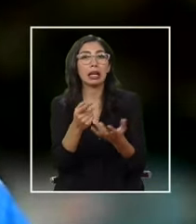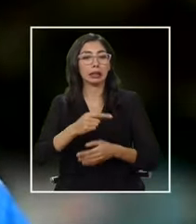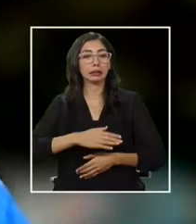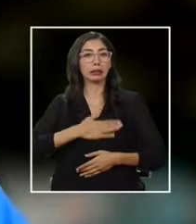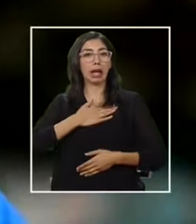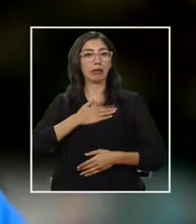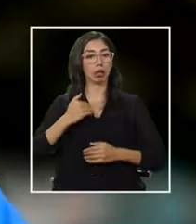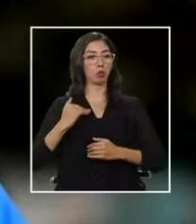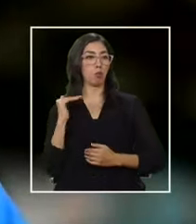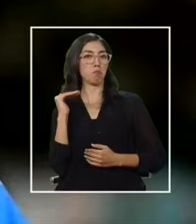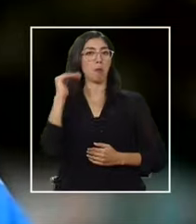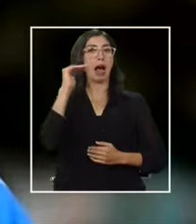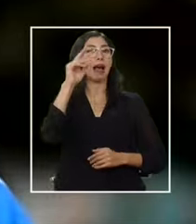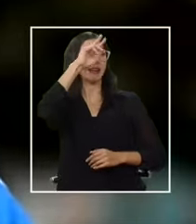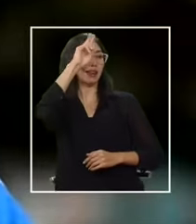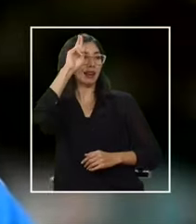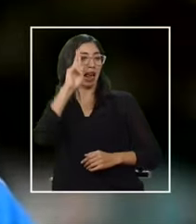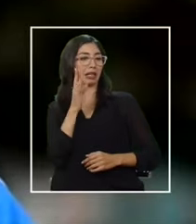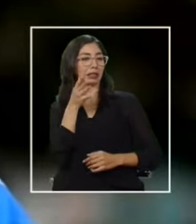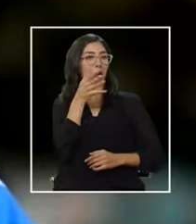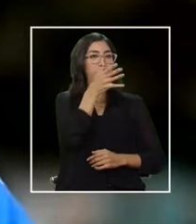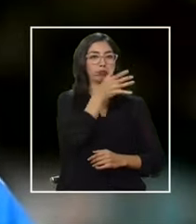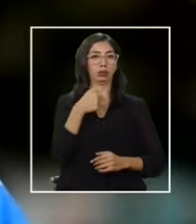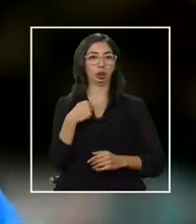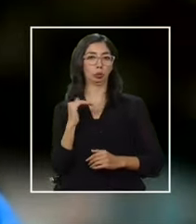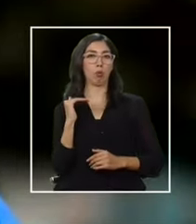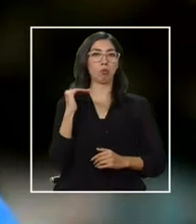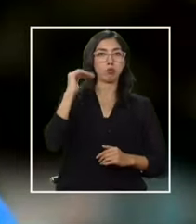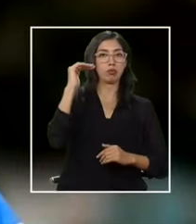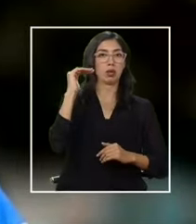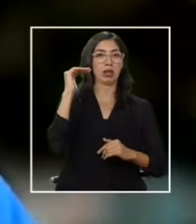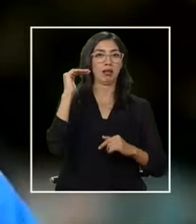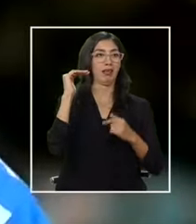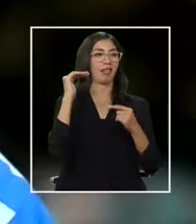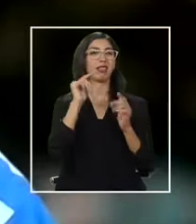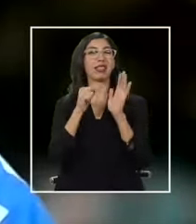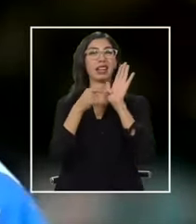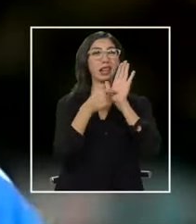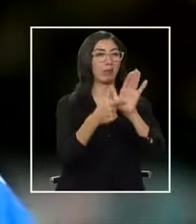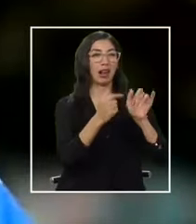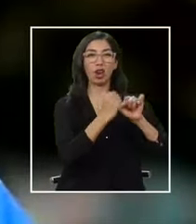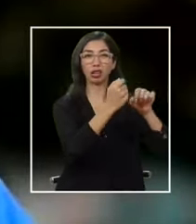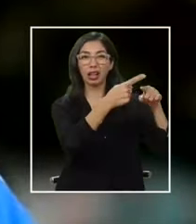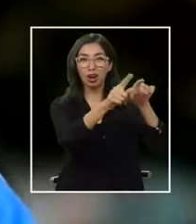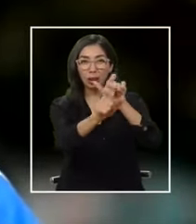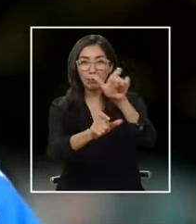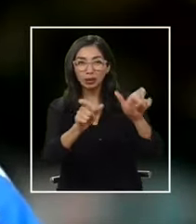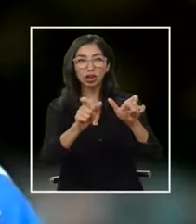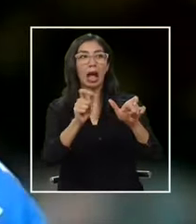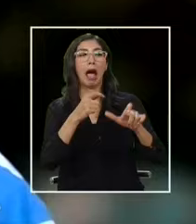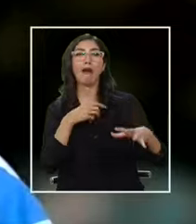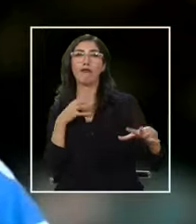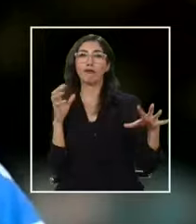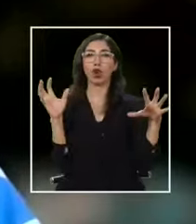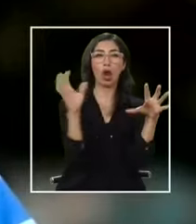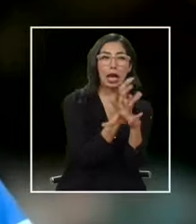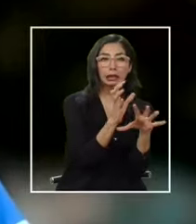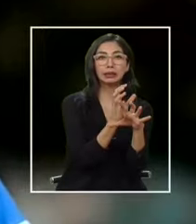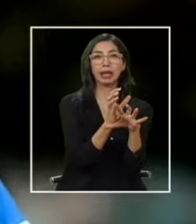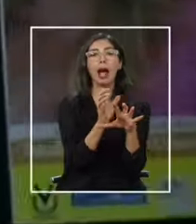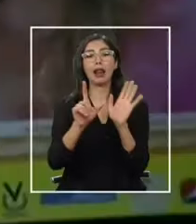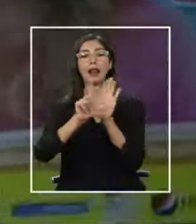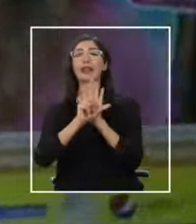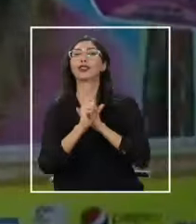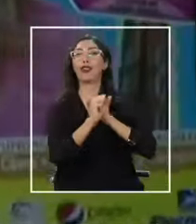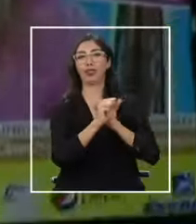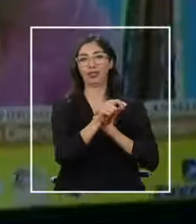superioridad racial, de origen étnico, social o nacional, que asume la violencia como método de acción